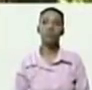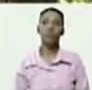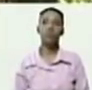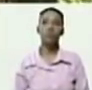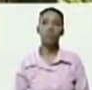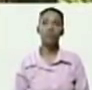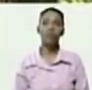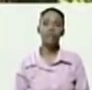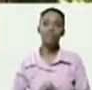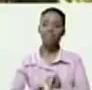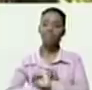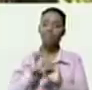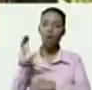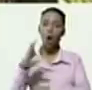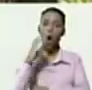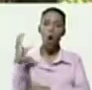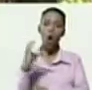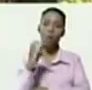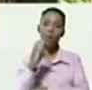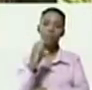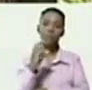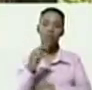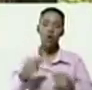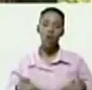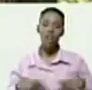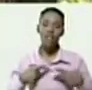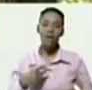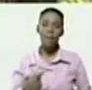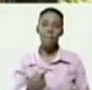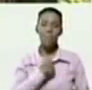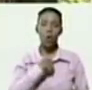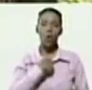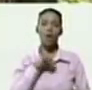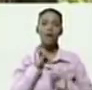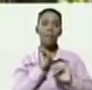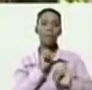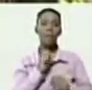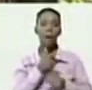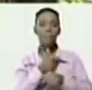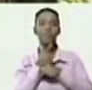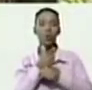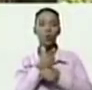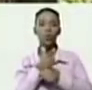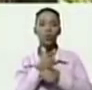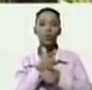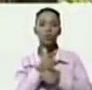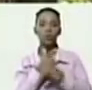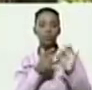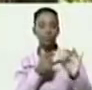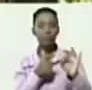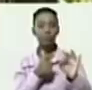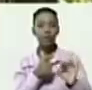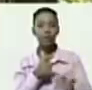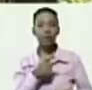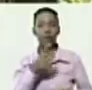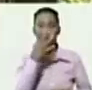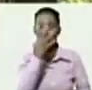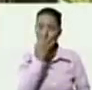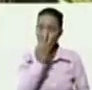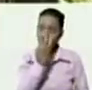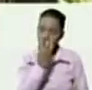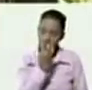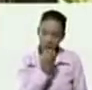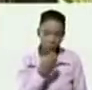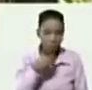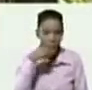Se acababa Colombia y acababan con su vida con la misma bala. Qué tristeza para un padre, qué tristeza